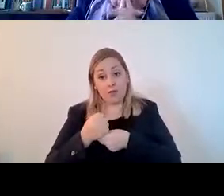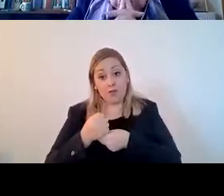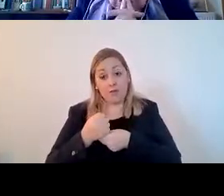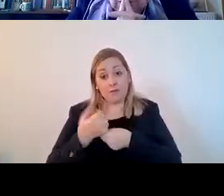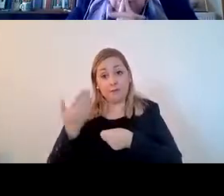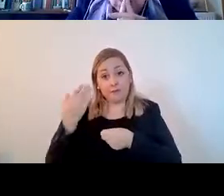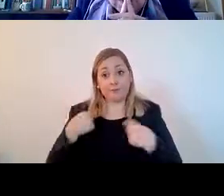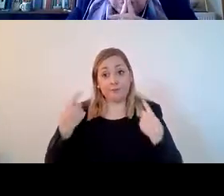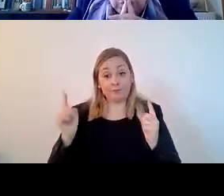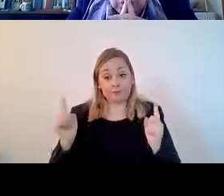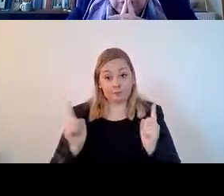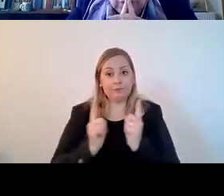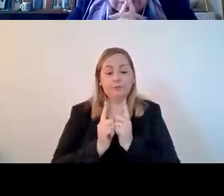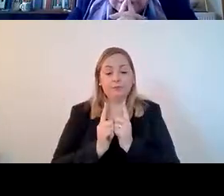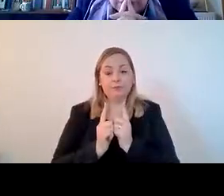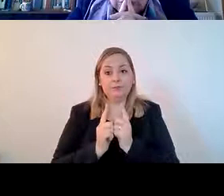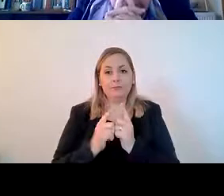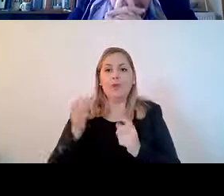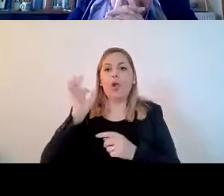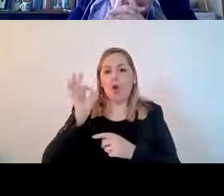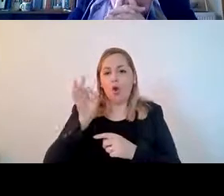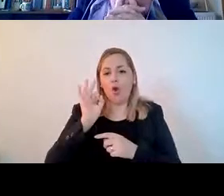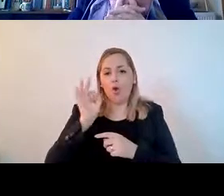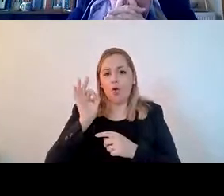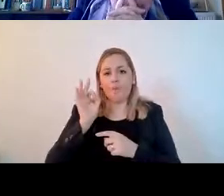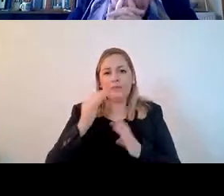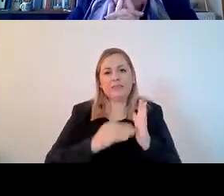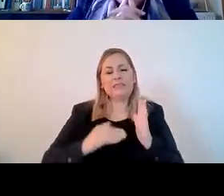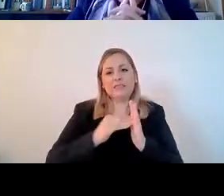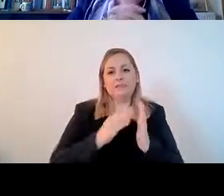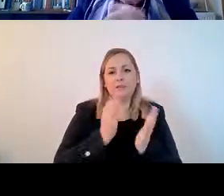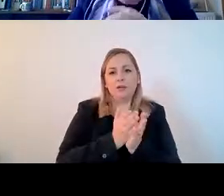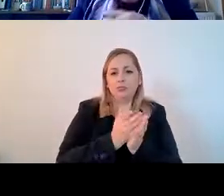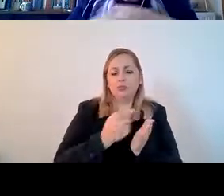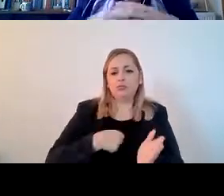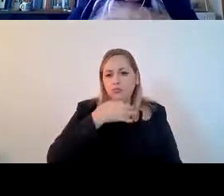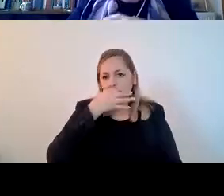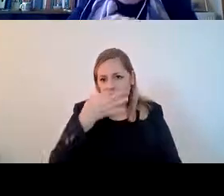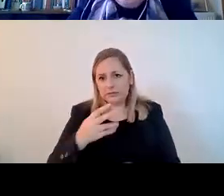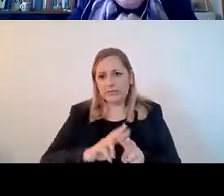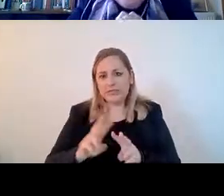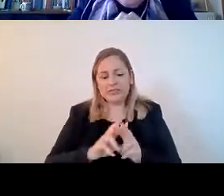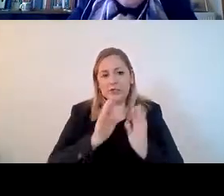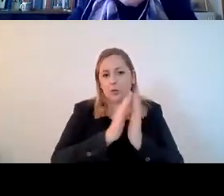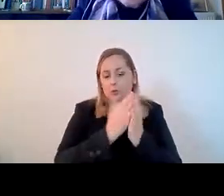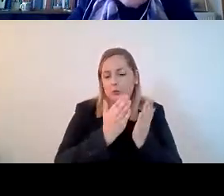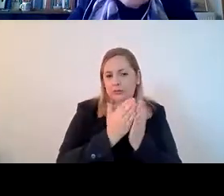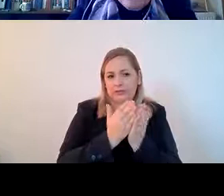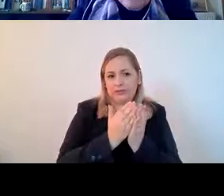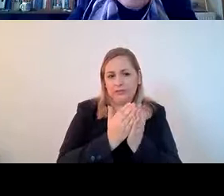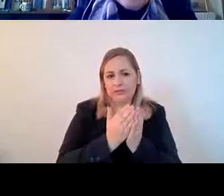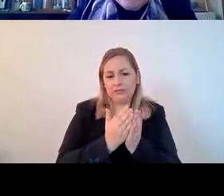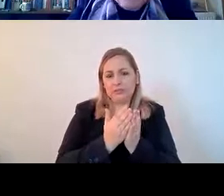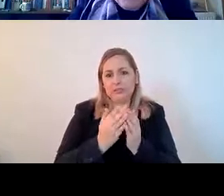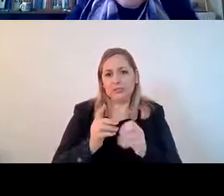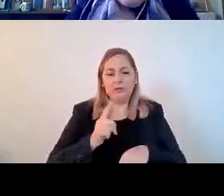nos encontramos, hicimos una conferencia sobre el nivel escolar, yo les dije que estaba haciendo un libro en buena hora, porque a pesar de